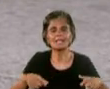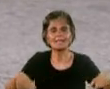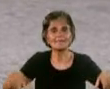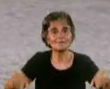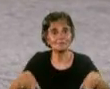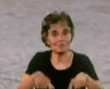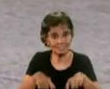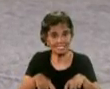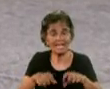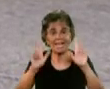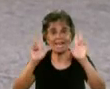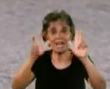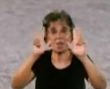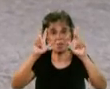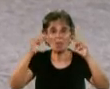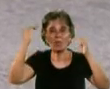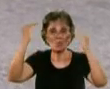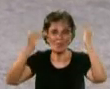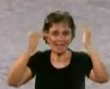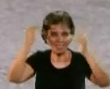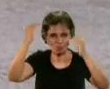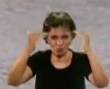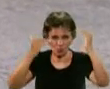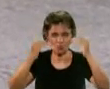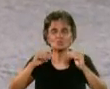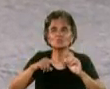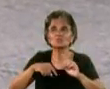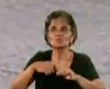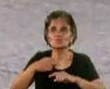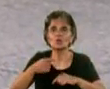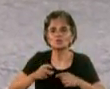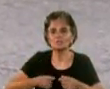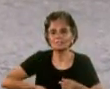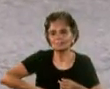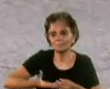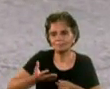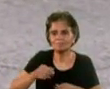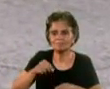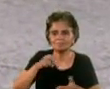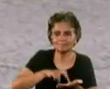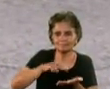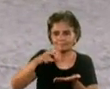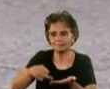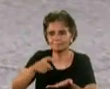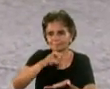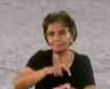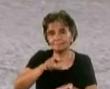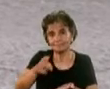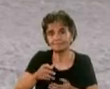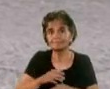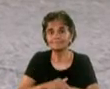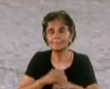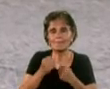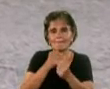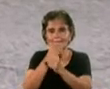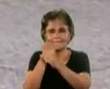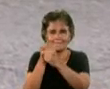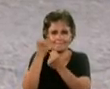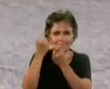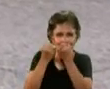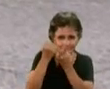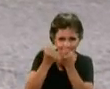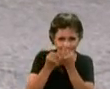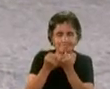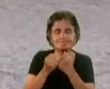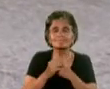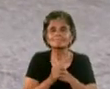tenemos lo que es vóley, newcom para la tercera edad, tenemos las canchas de tejo, tenemos deporte con contacto, lo que es kickbox y boxeo.